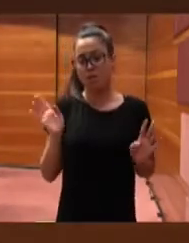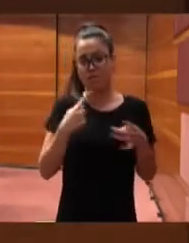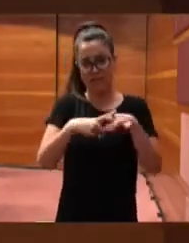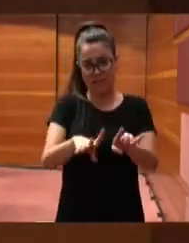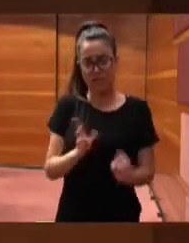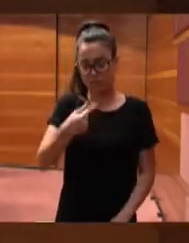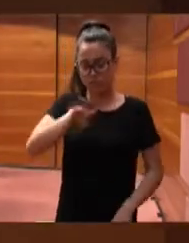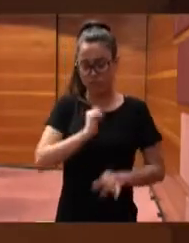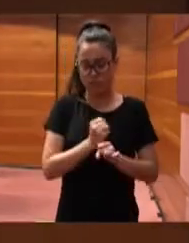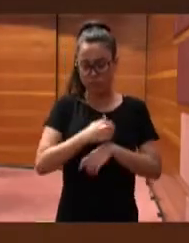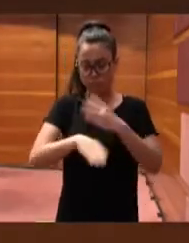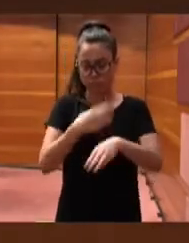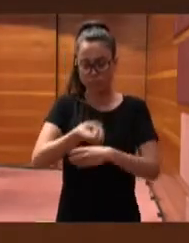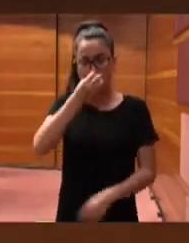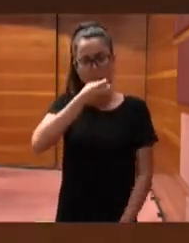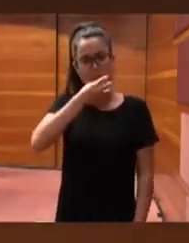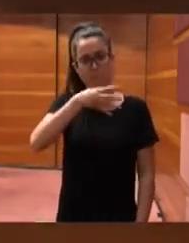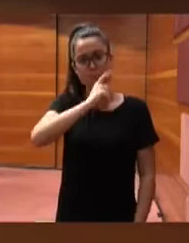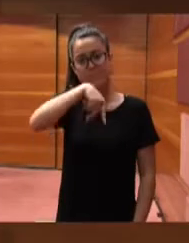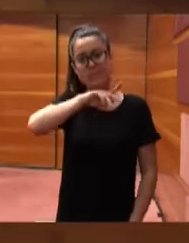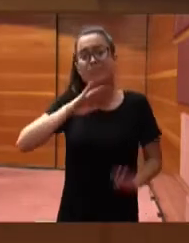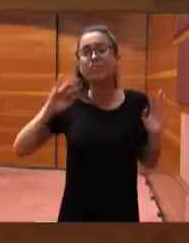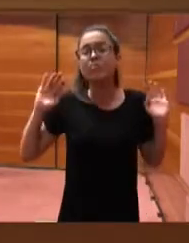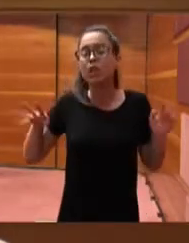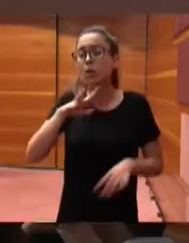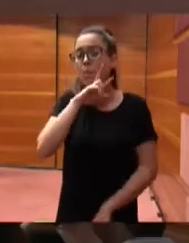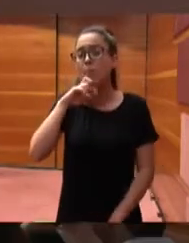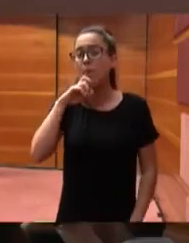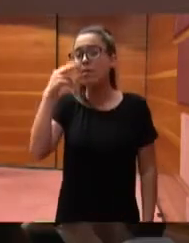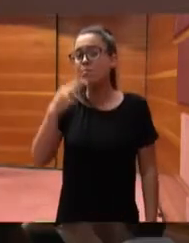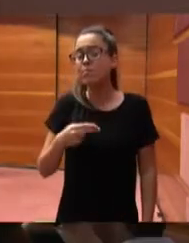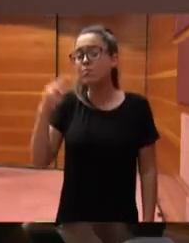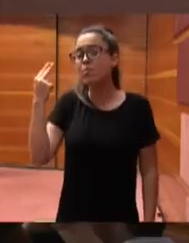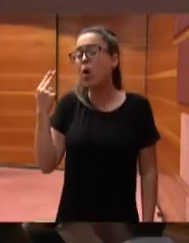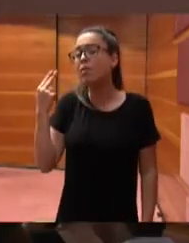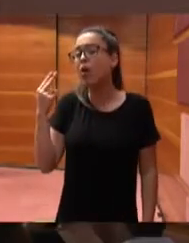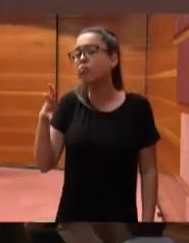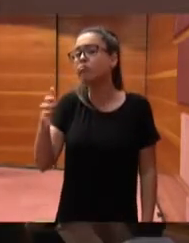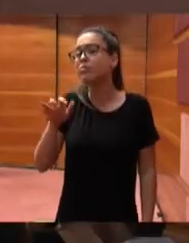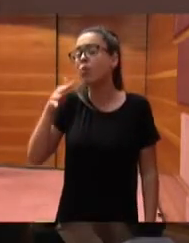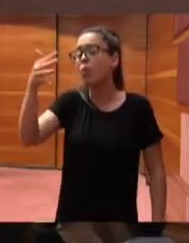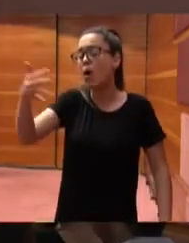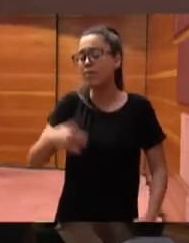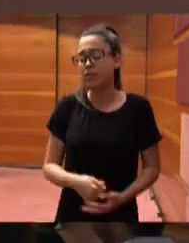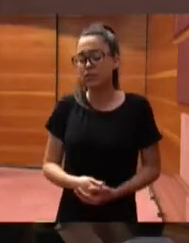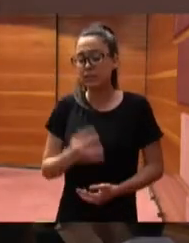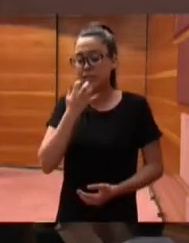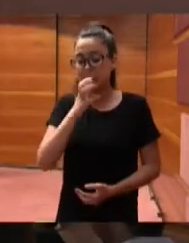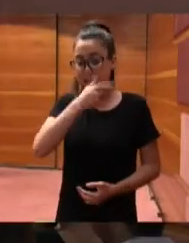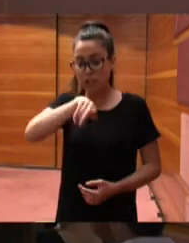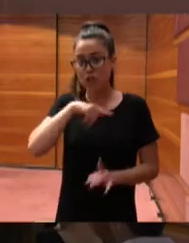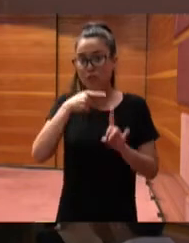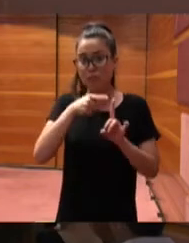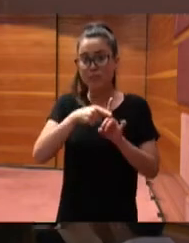un trabajo, pero solamente hemos llegado a crear valor público si hemos conseguido la finalidad